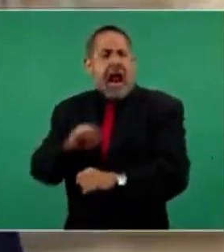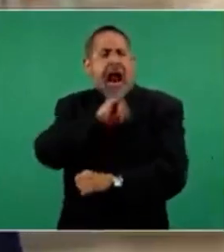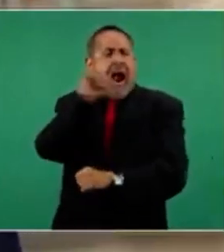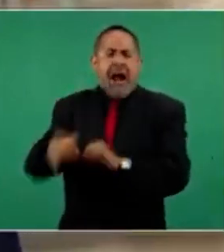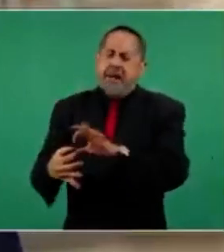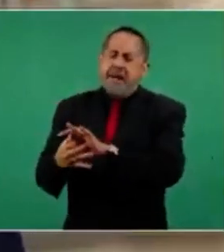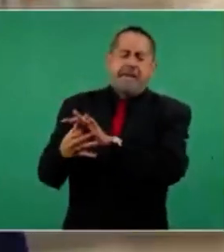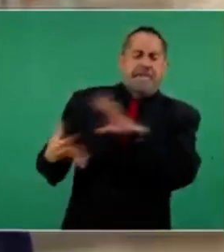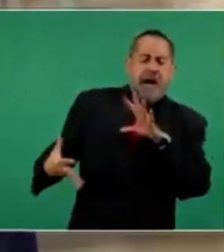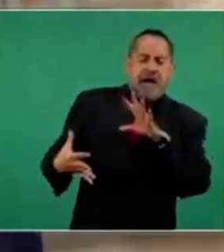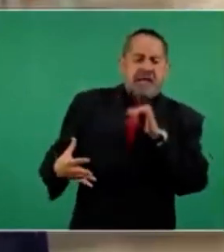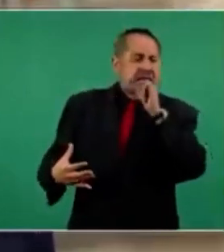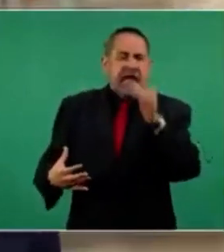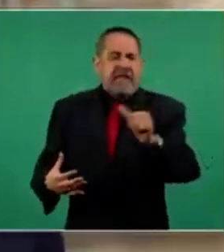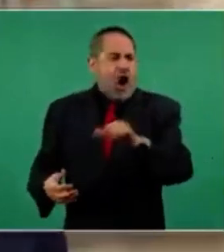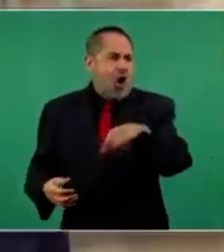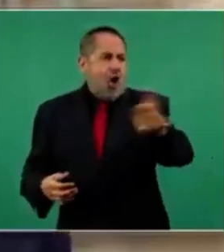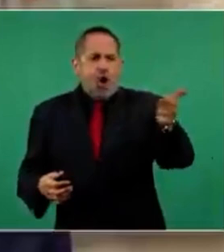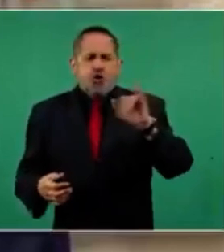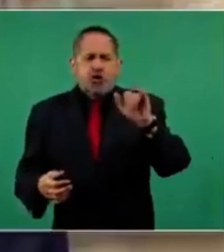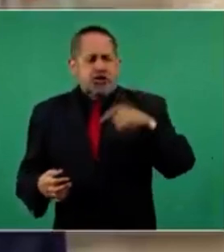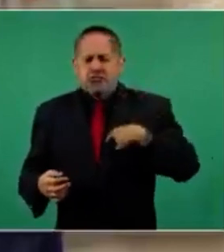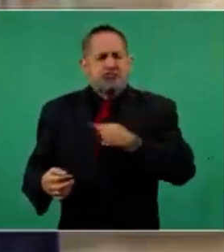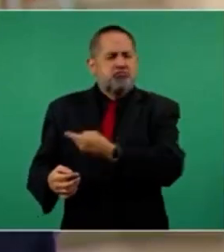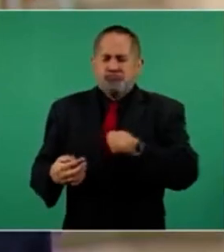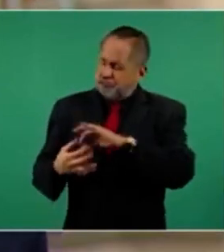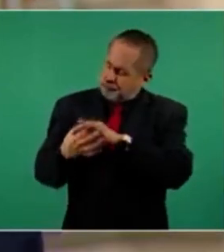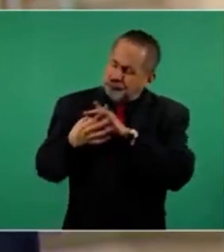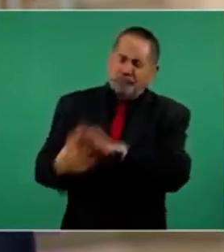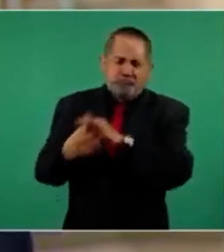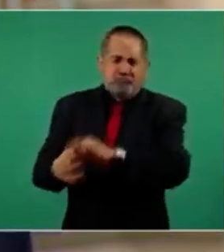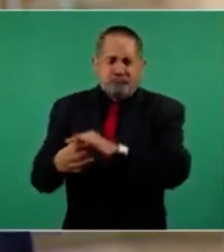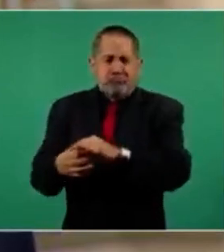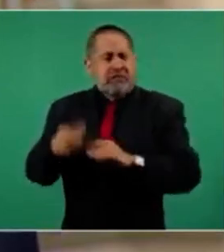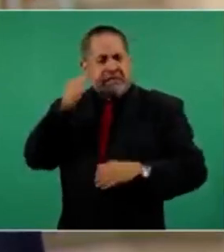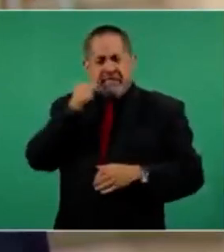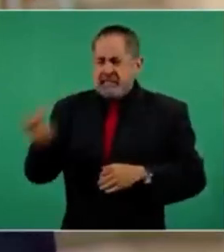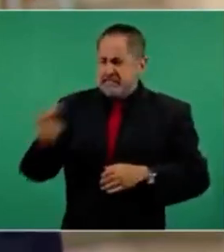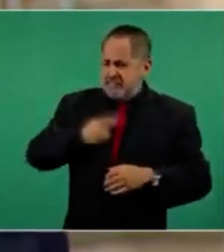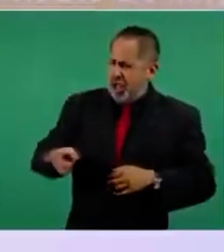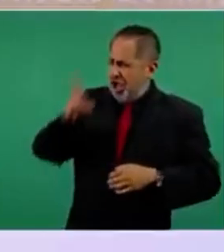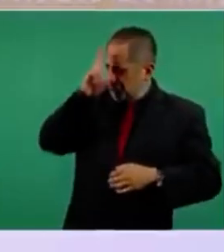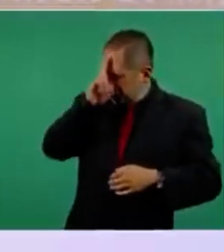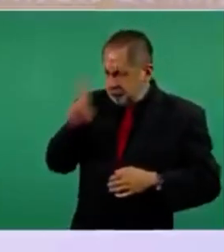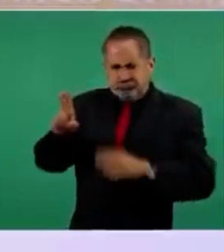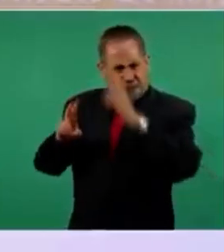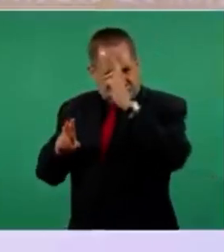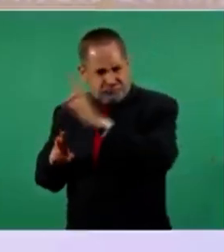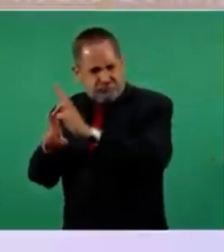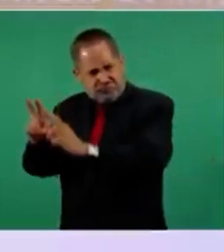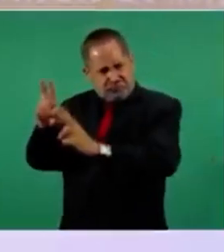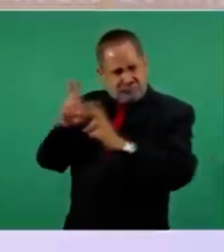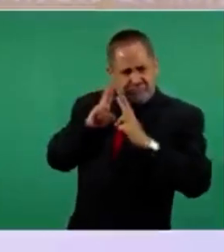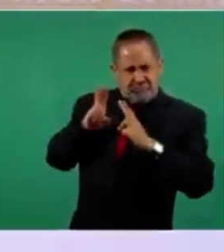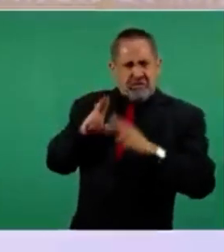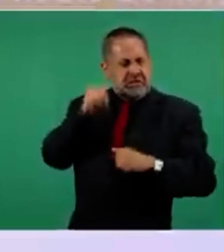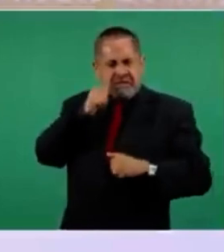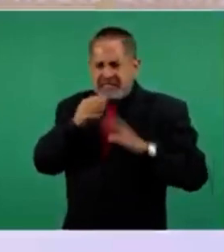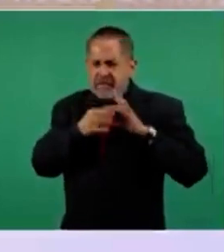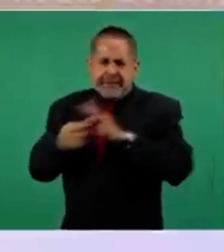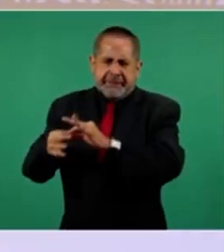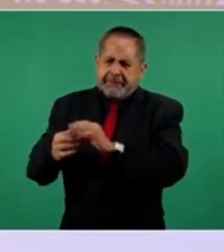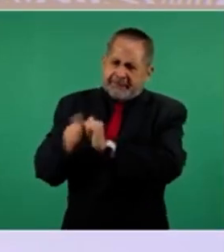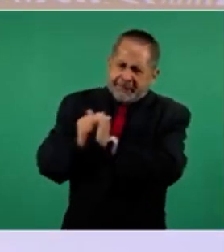unió indisolublemente. Nuestros dos países han honrado sus políticas soberanas al margen de cercanías